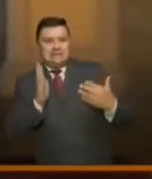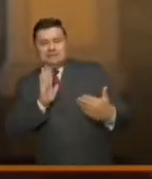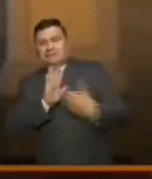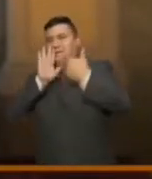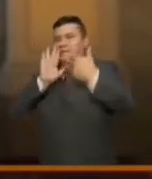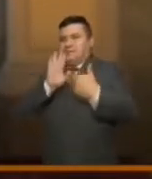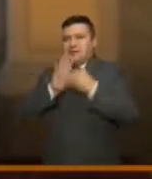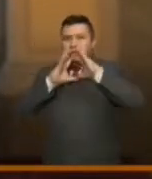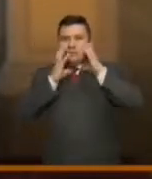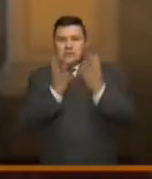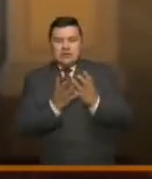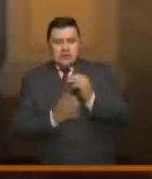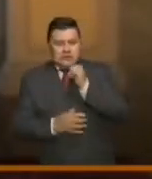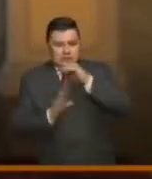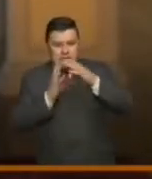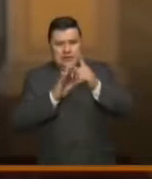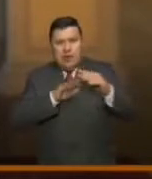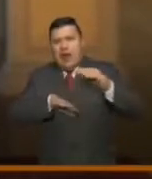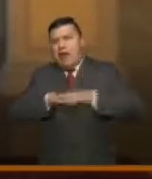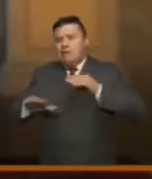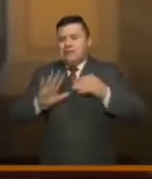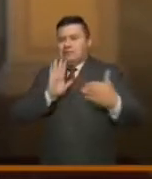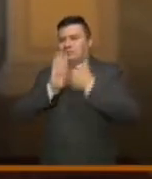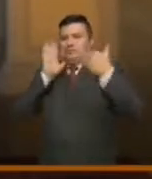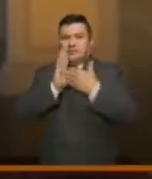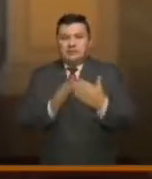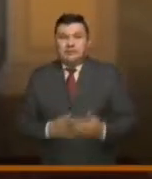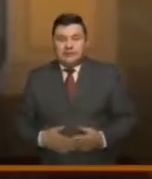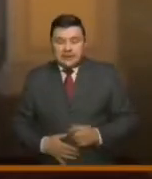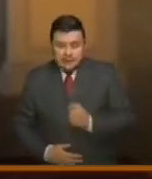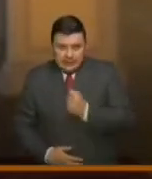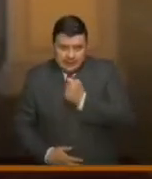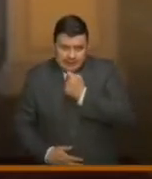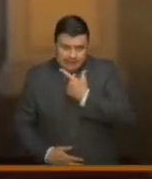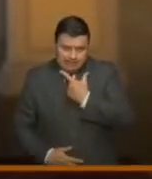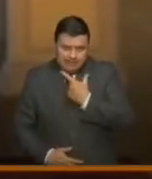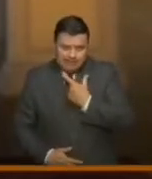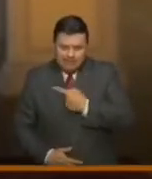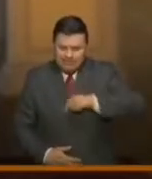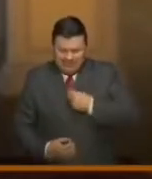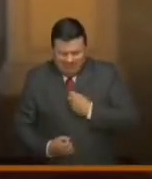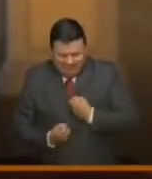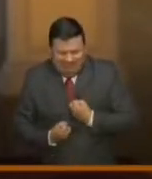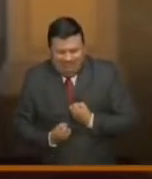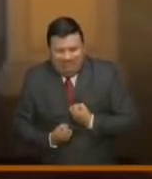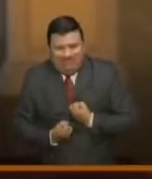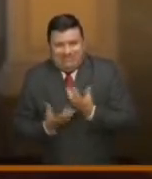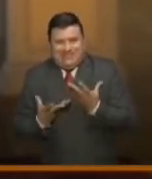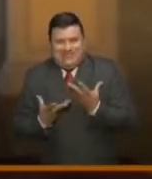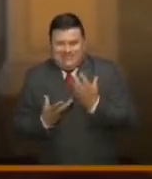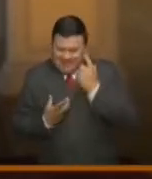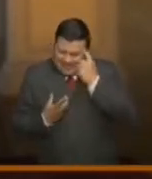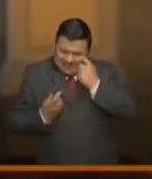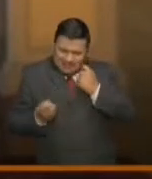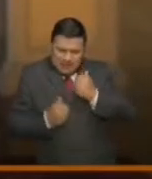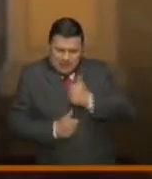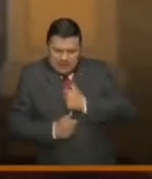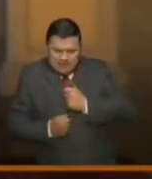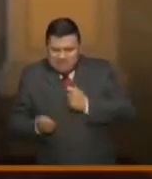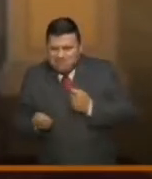el mundo entero este desafío exige sacar lo mejor de nosotros lo mejor de nosotros